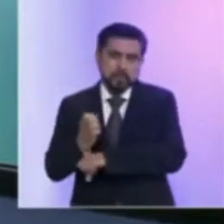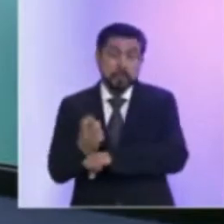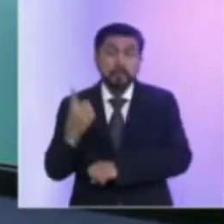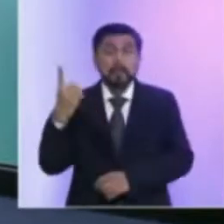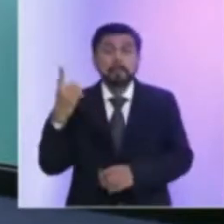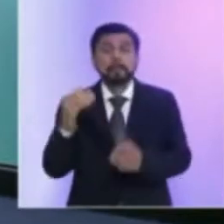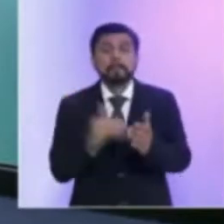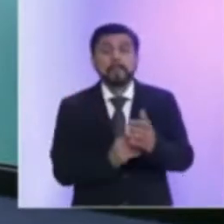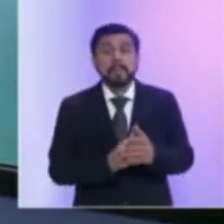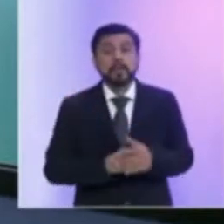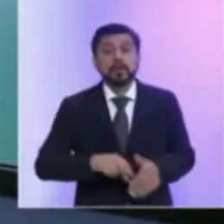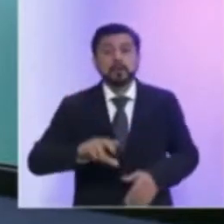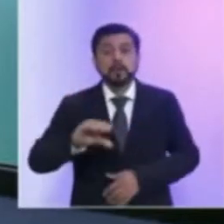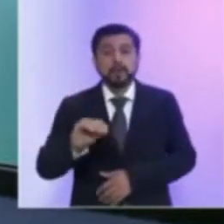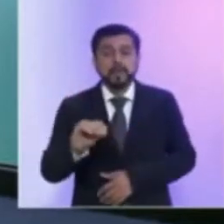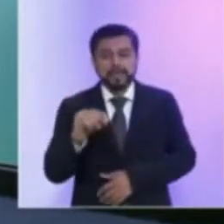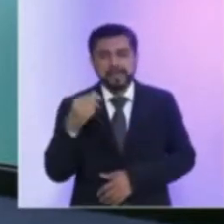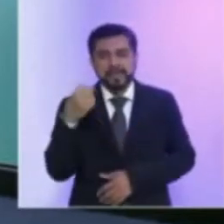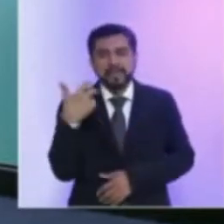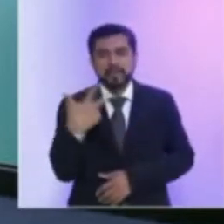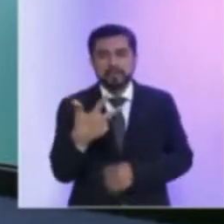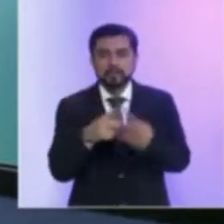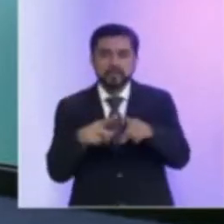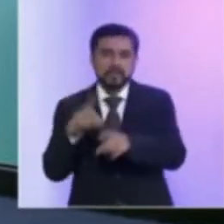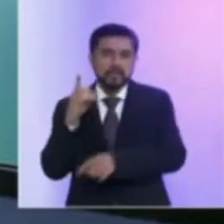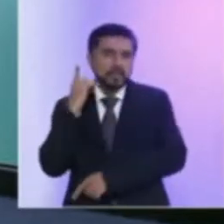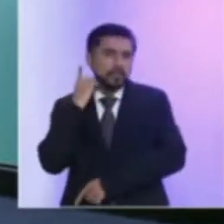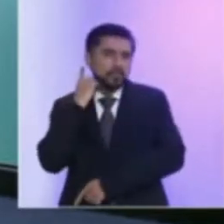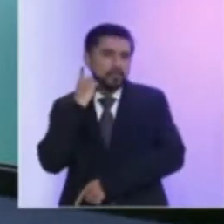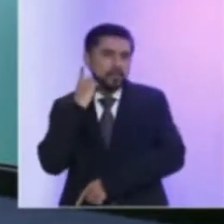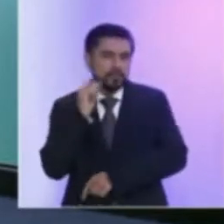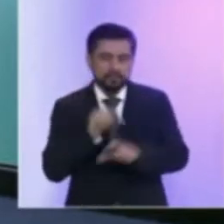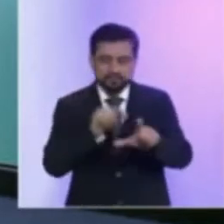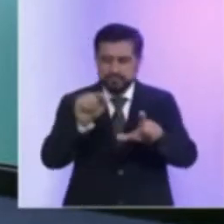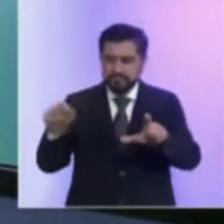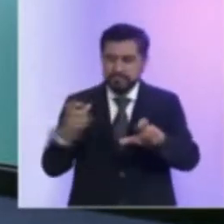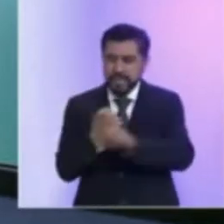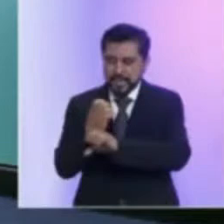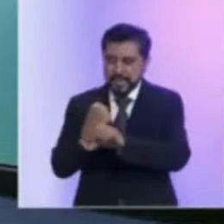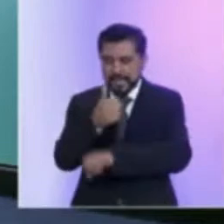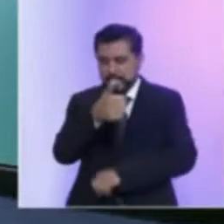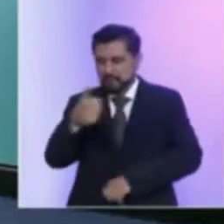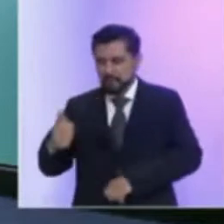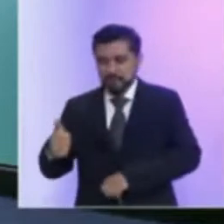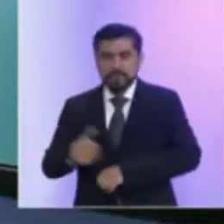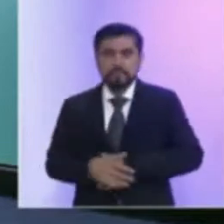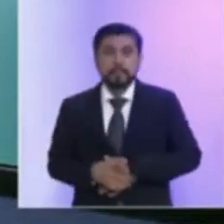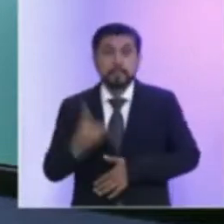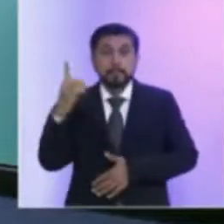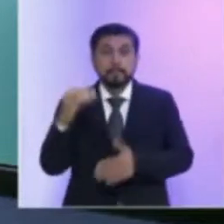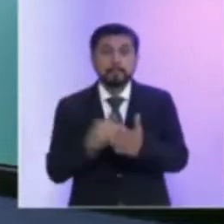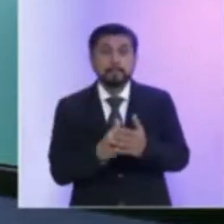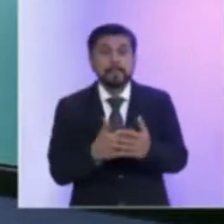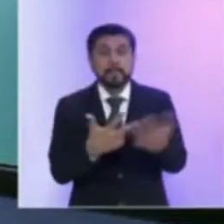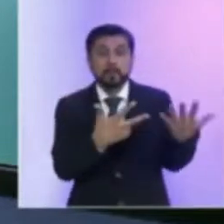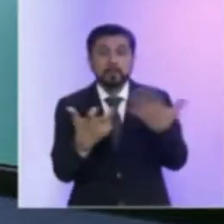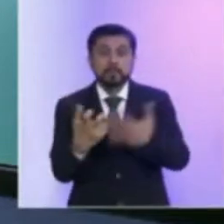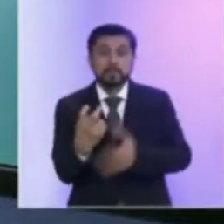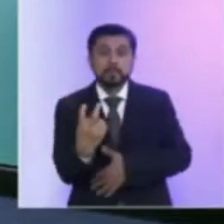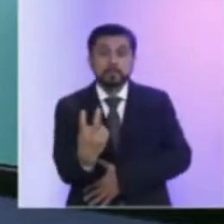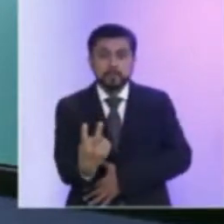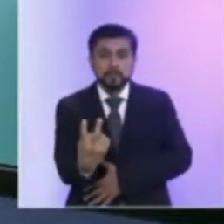1,098 diputados y diputadas locales en los estados. ¿Sí? Se votó por